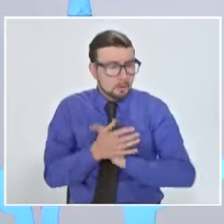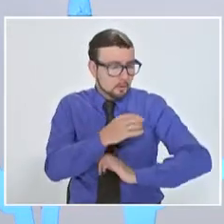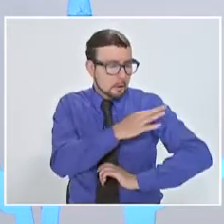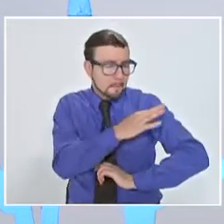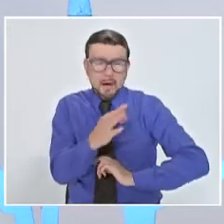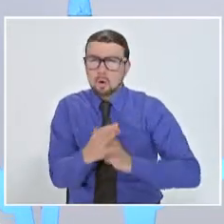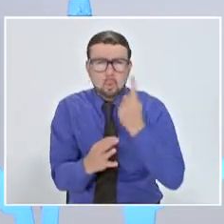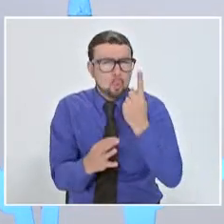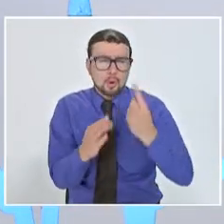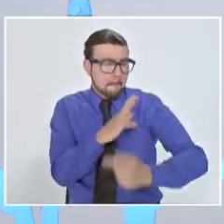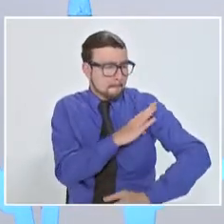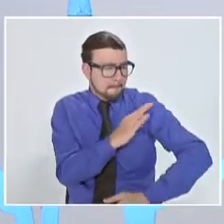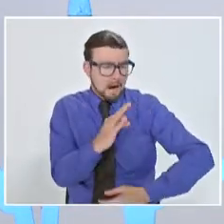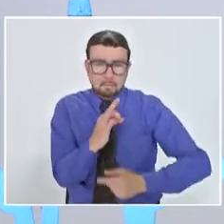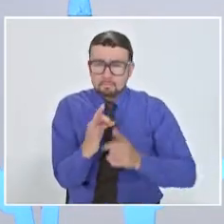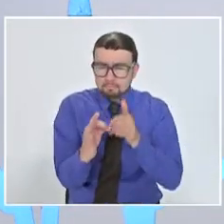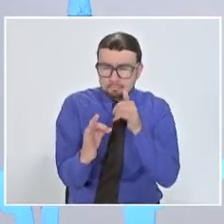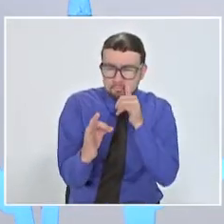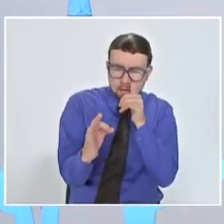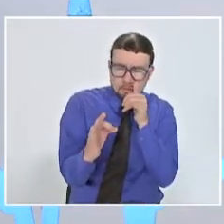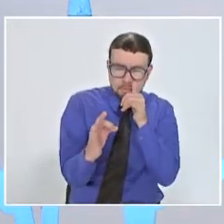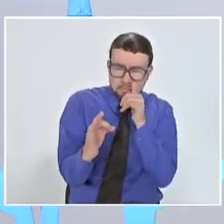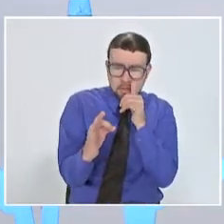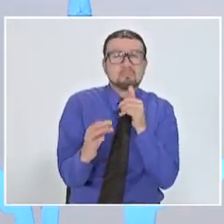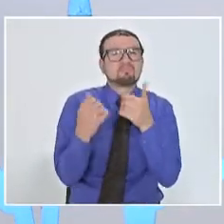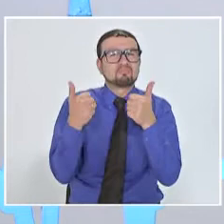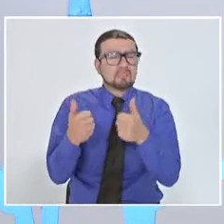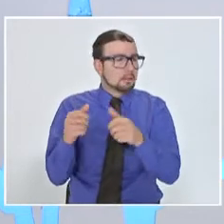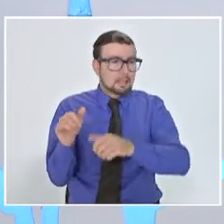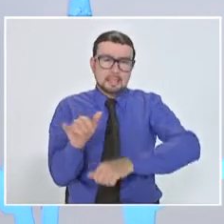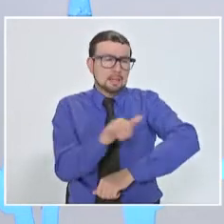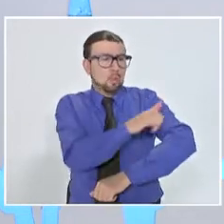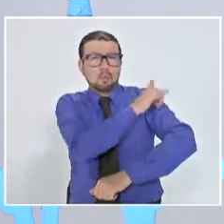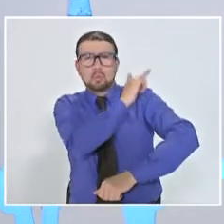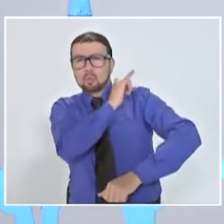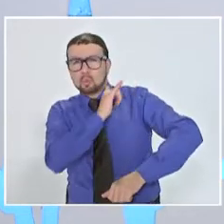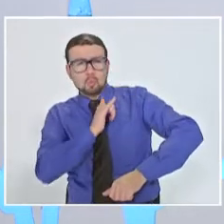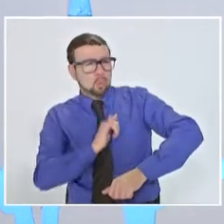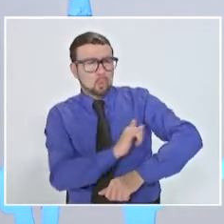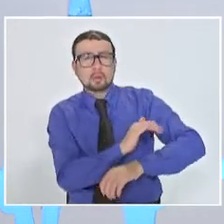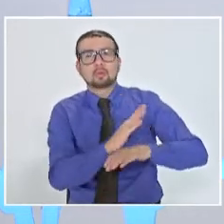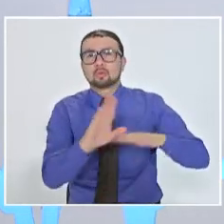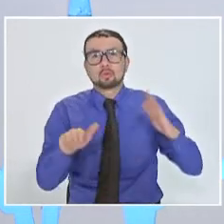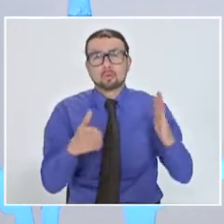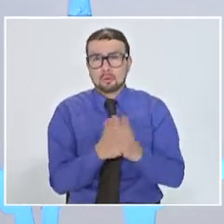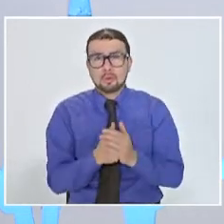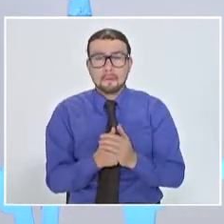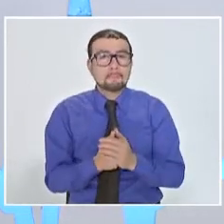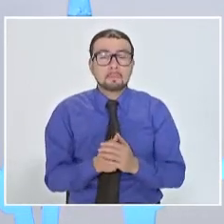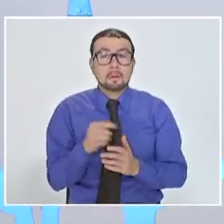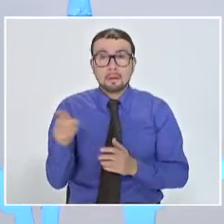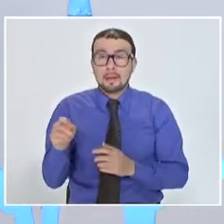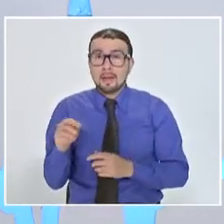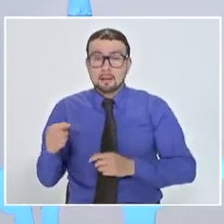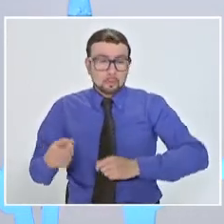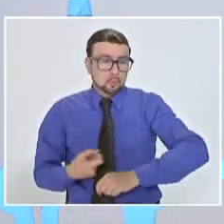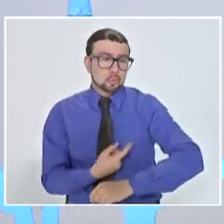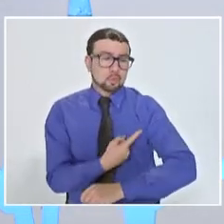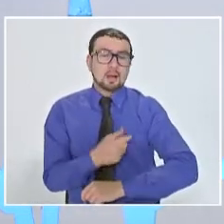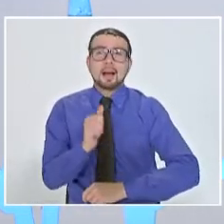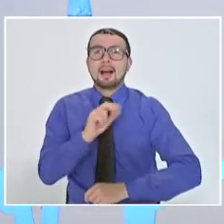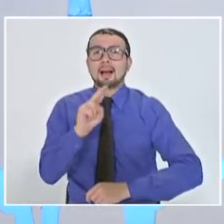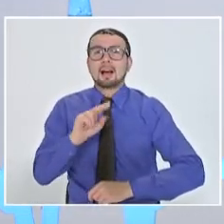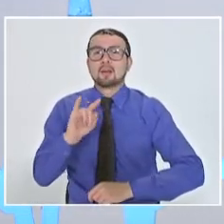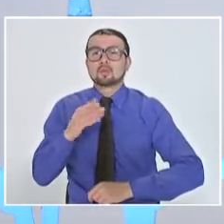obtengo con retirar un solo ganglio es la misma que si lo retiro todos. Una de las técnicas se hace con azul, la otra se hace con